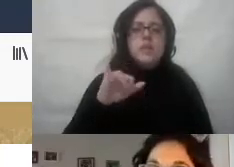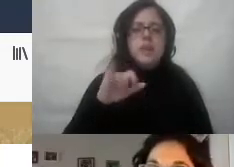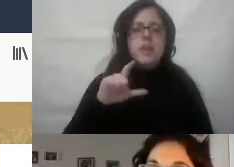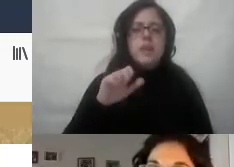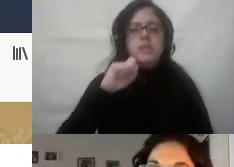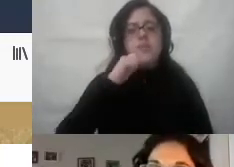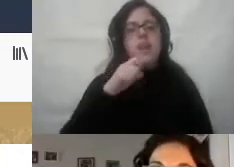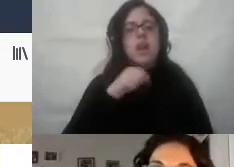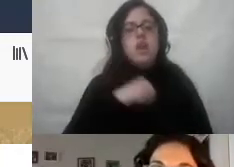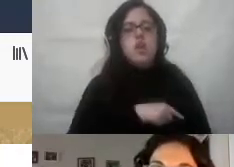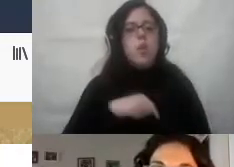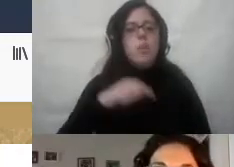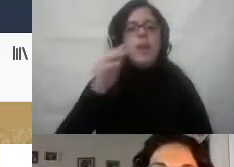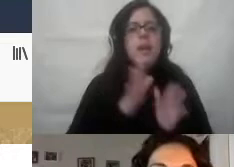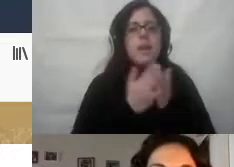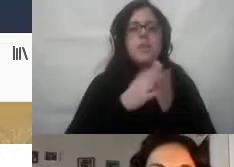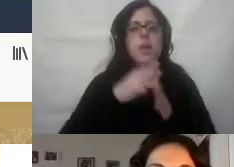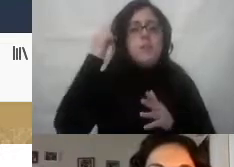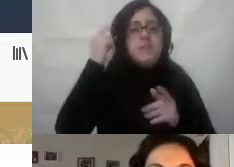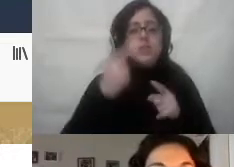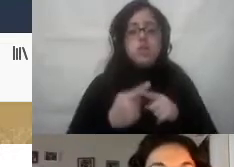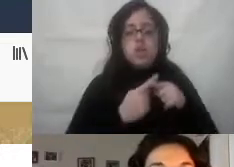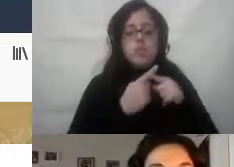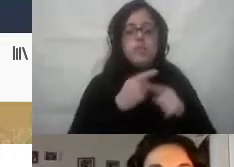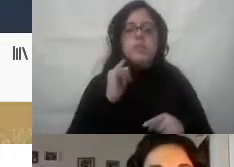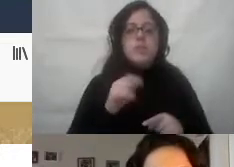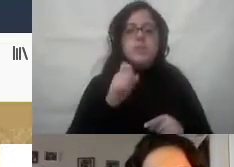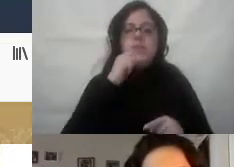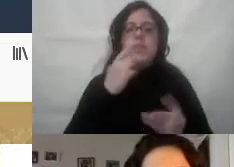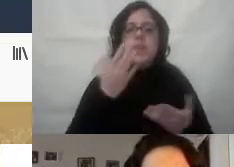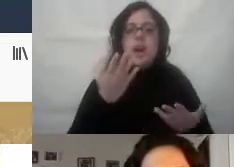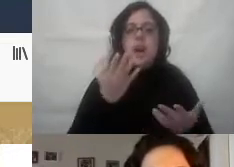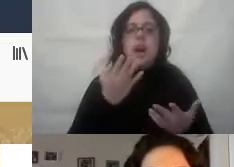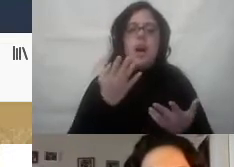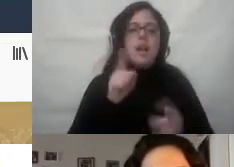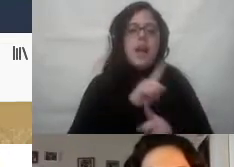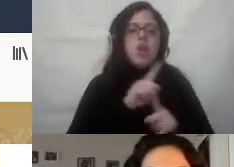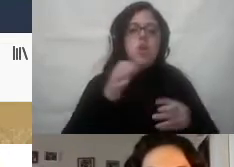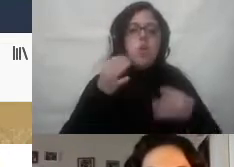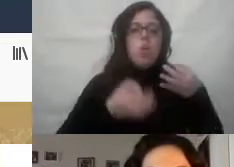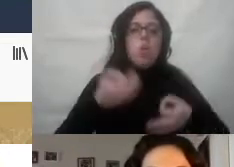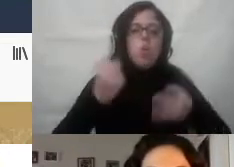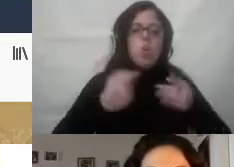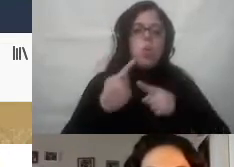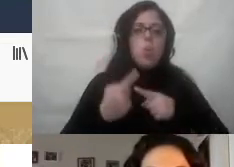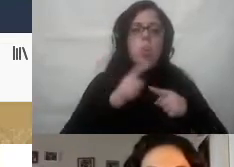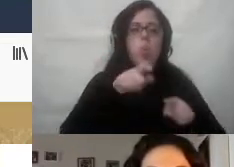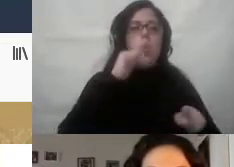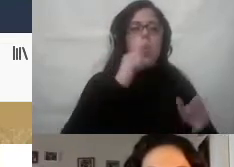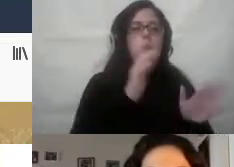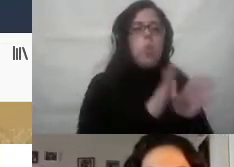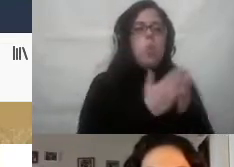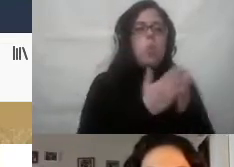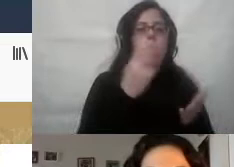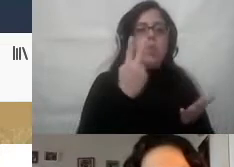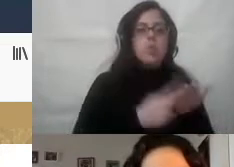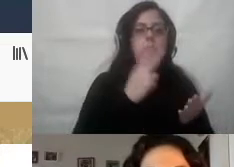Socialmente? Sí, Las Injusticias Sociales. Ese es un libro del